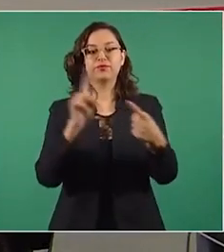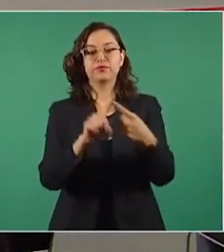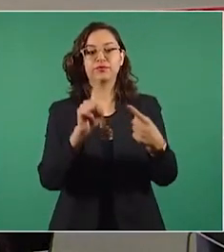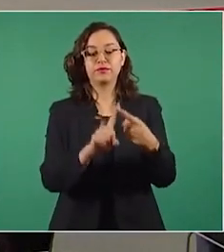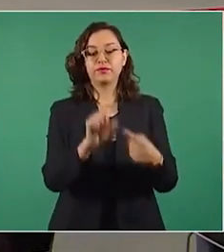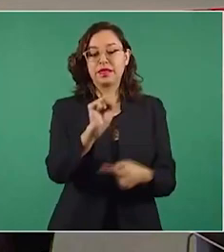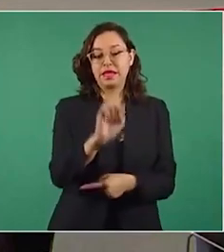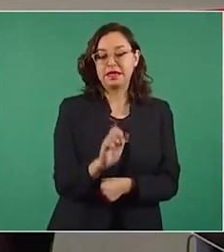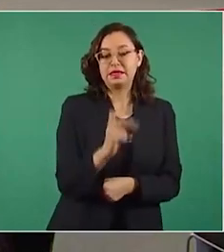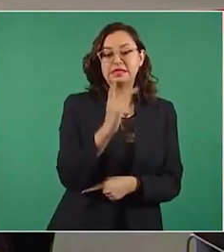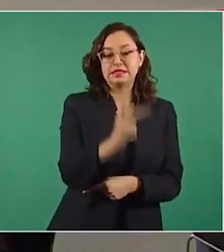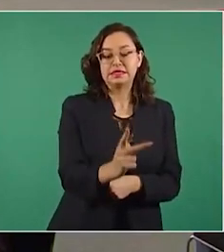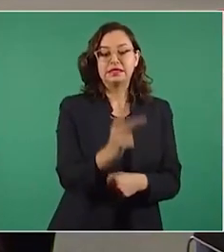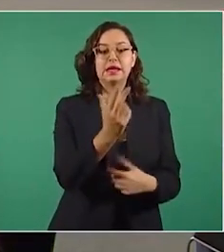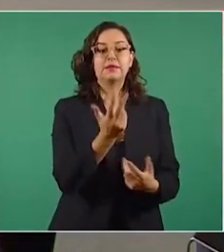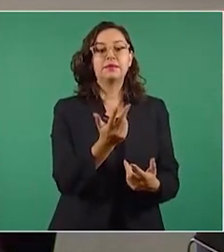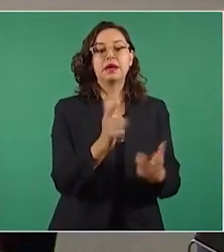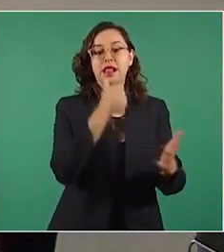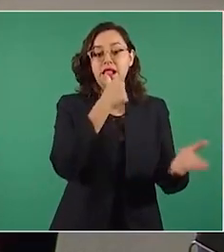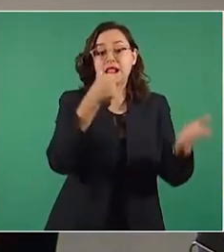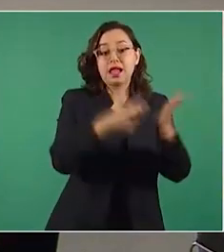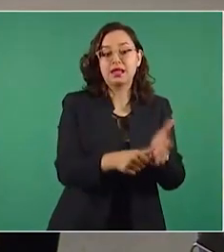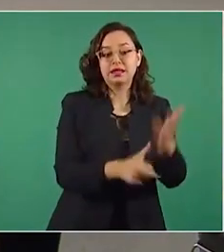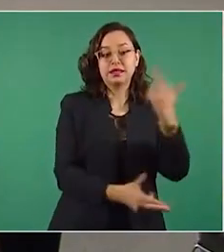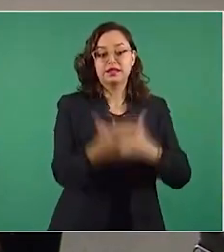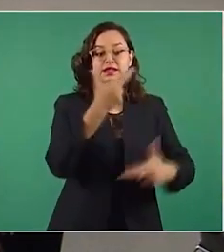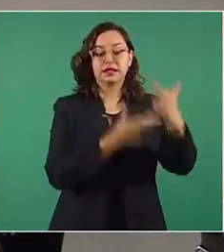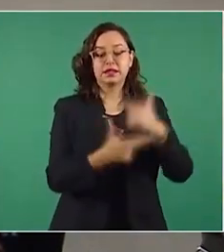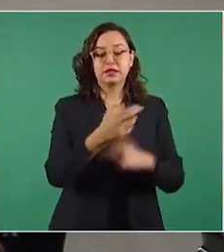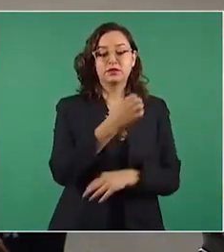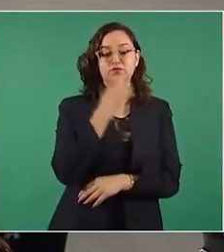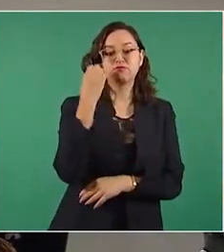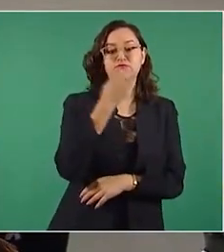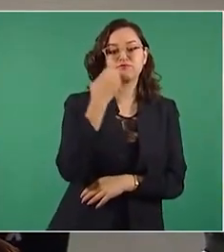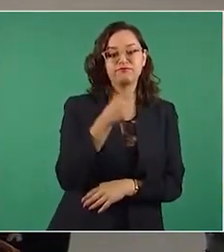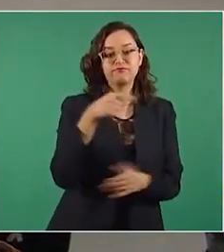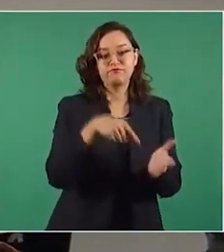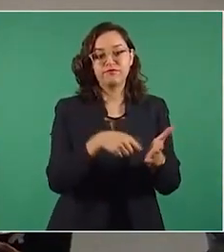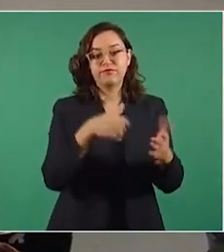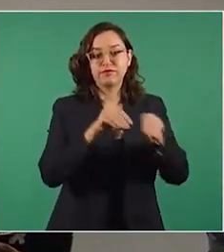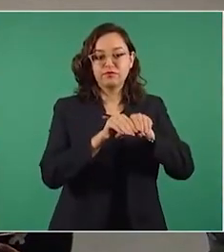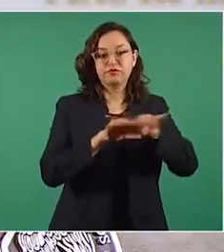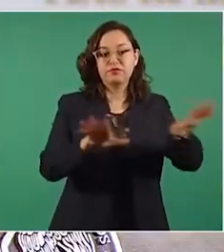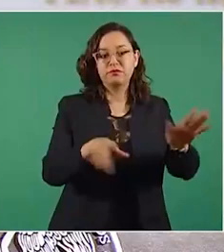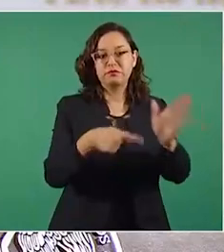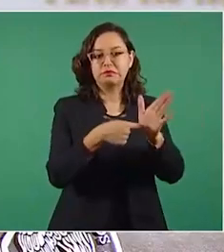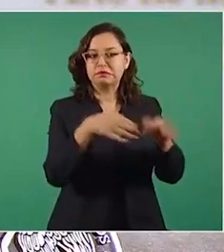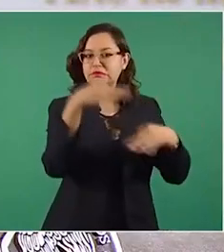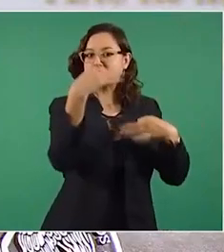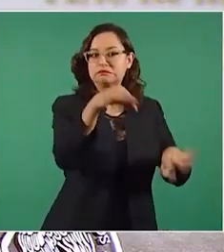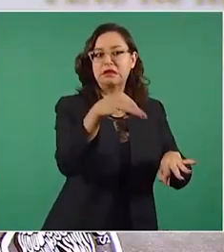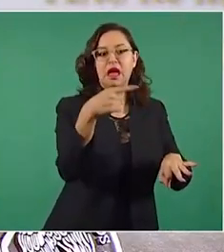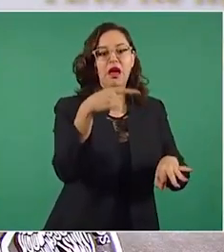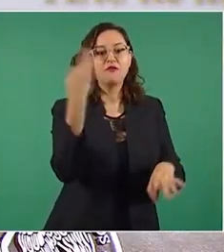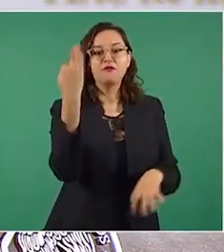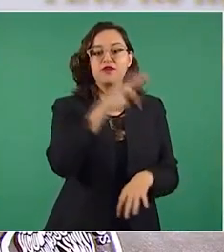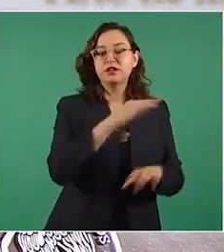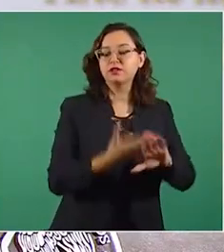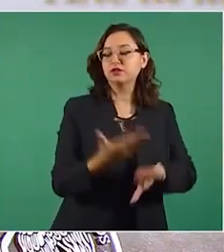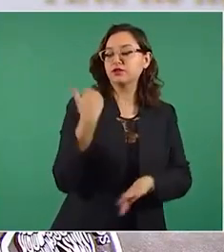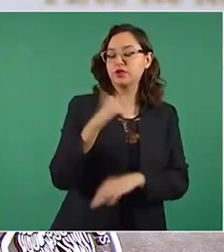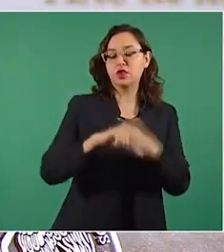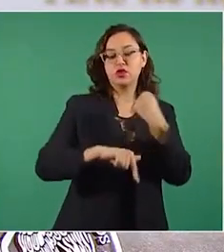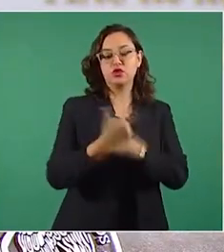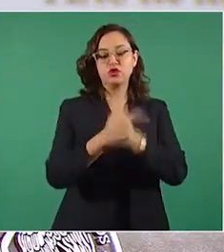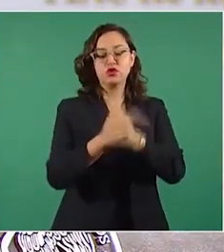SEP del regreso a clases. Una vez más, el periódico El Universal publicó el 12 de agosto pasado